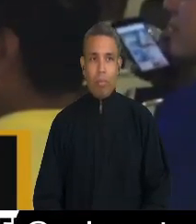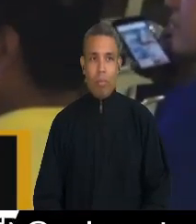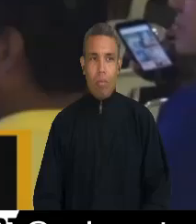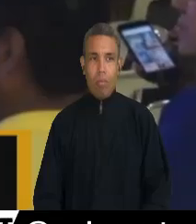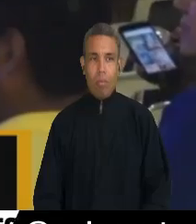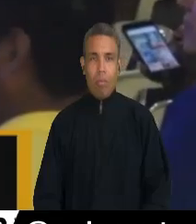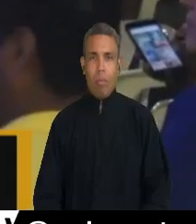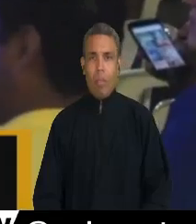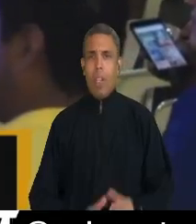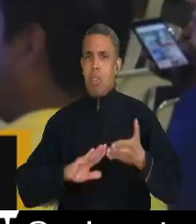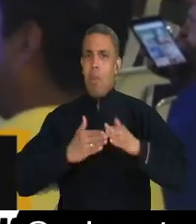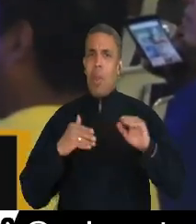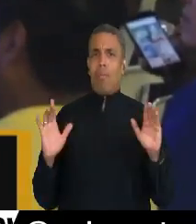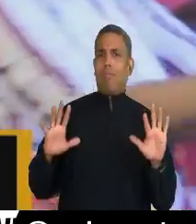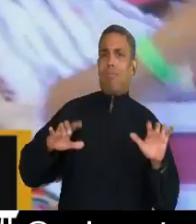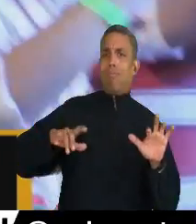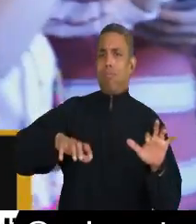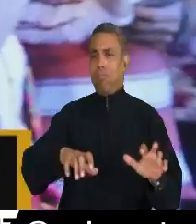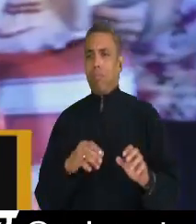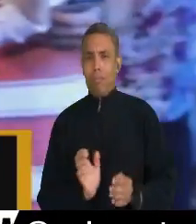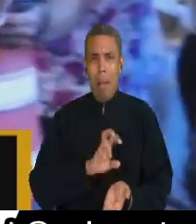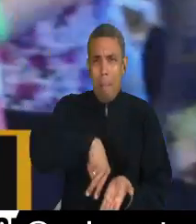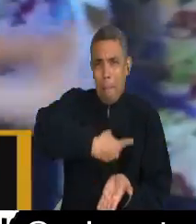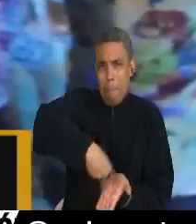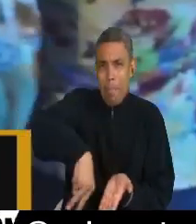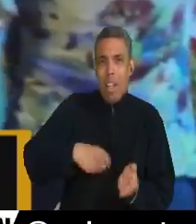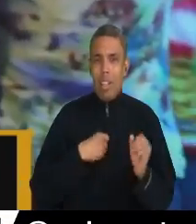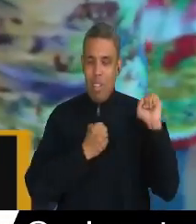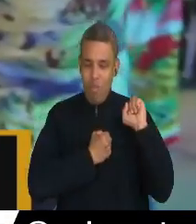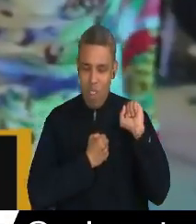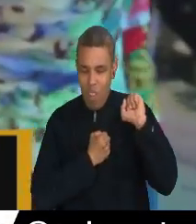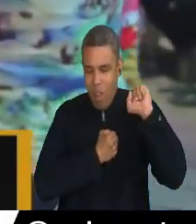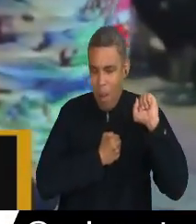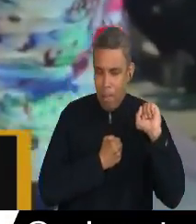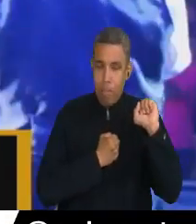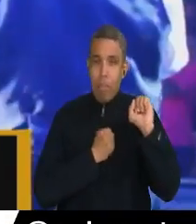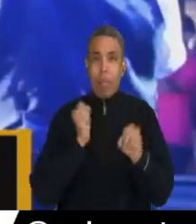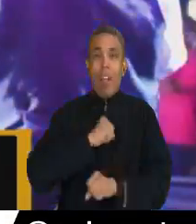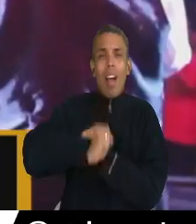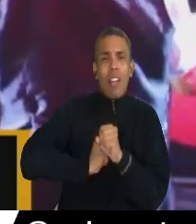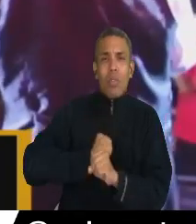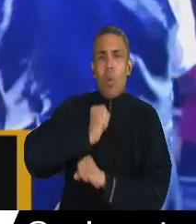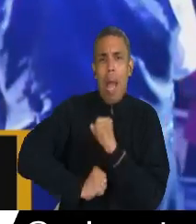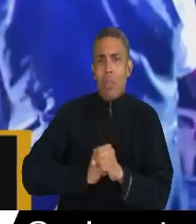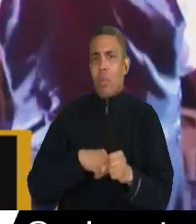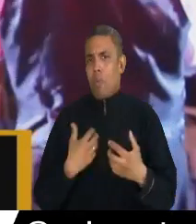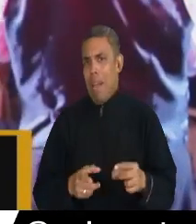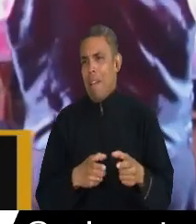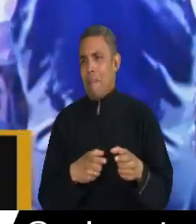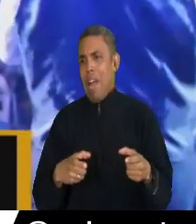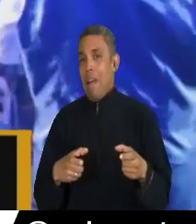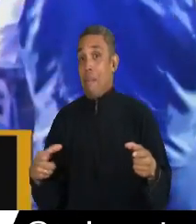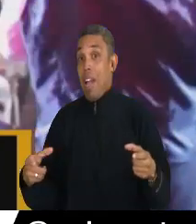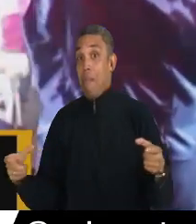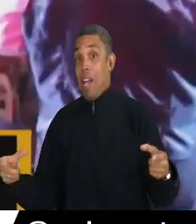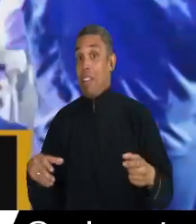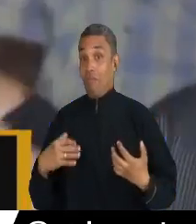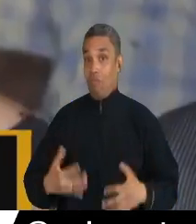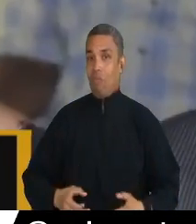Masiva fue la asistencia de los barranqueños a este tradicional evento que cada año toma más fuerza para seguir mostrando lo mejor del